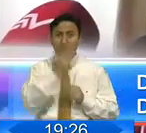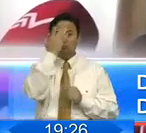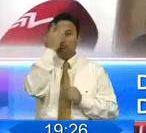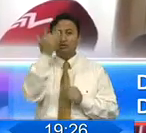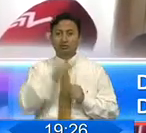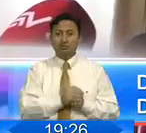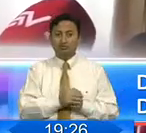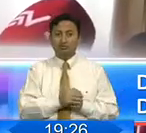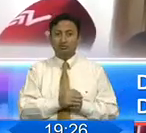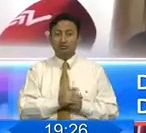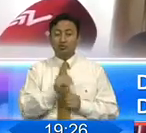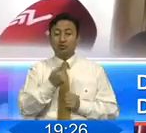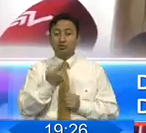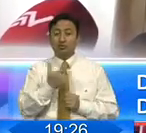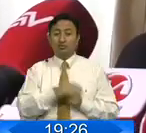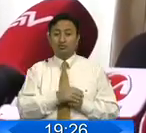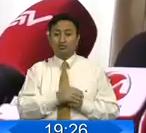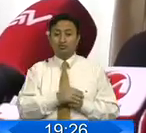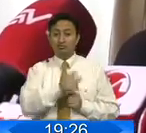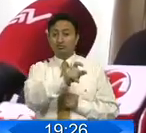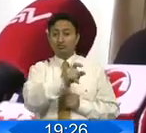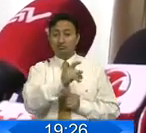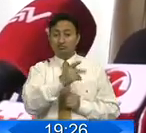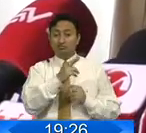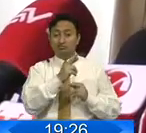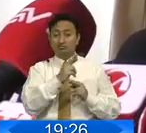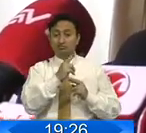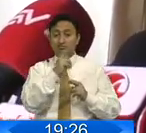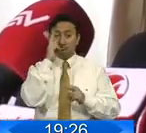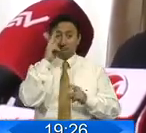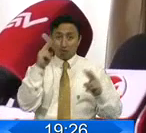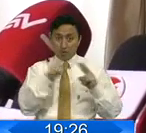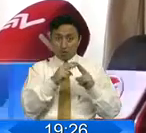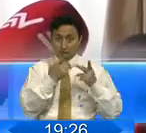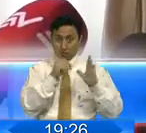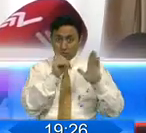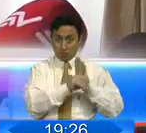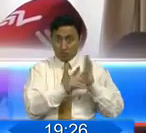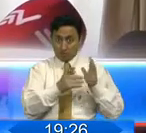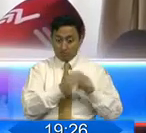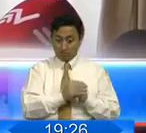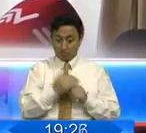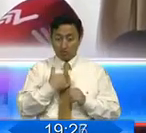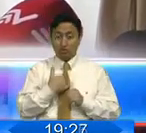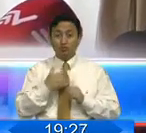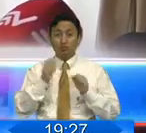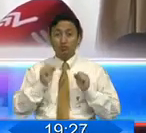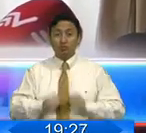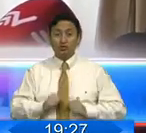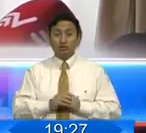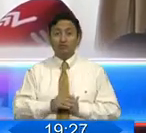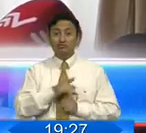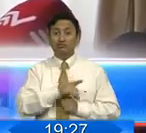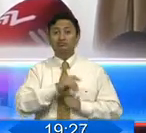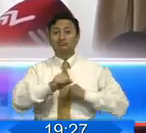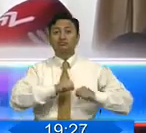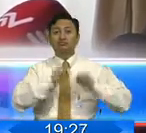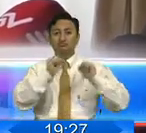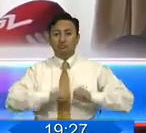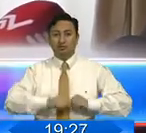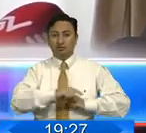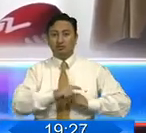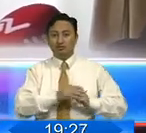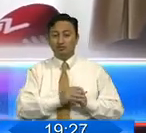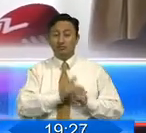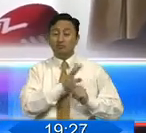Solo con la diligencia de reconocimiento de la denuncia nace la posibilidad de que esa acción pueda ser calificada